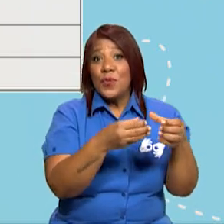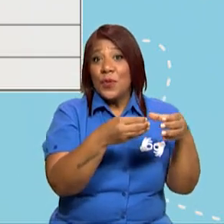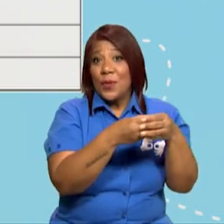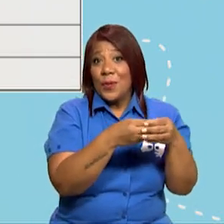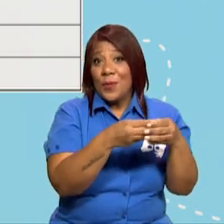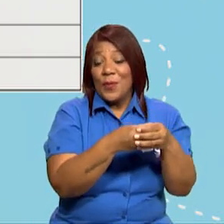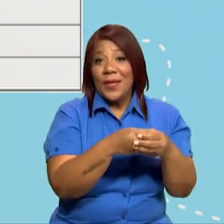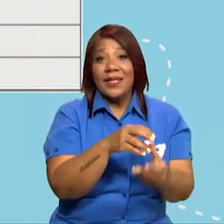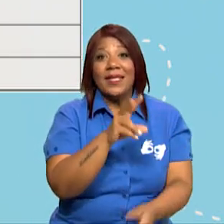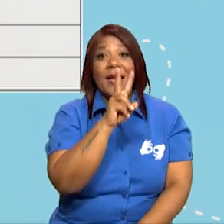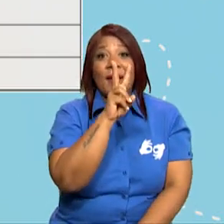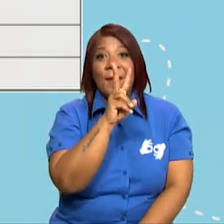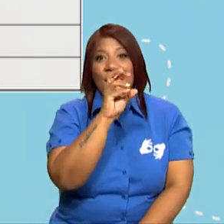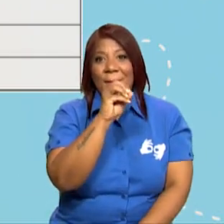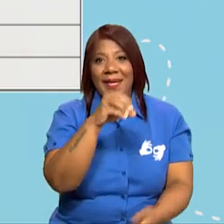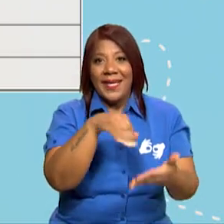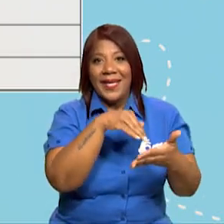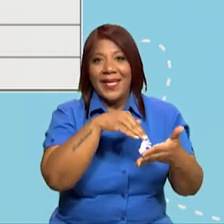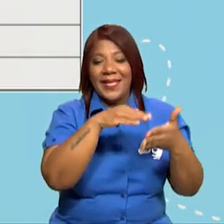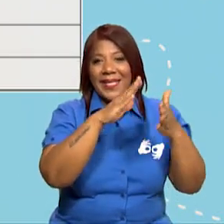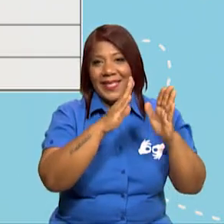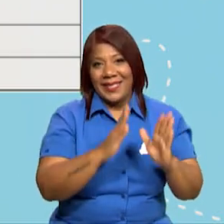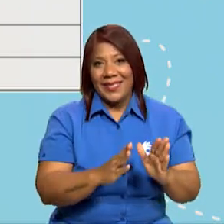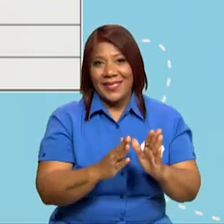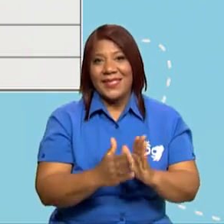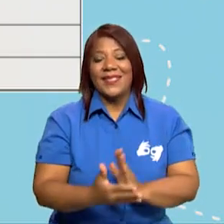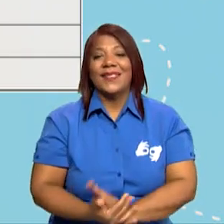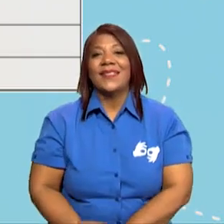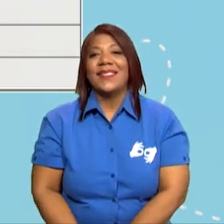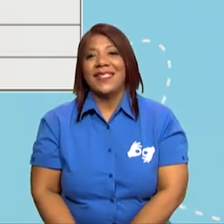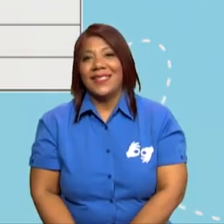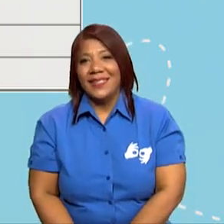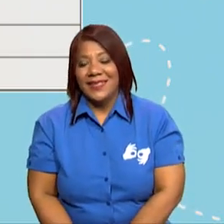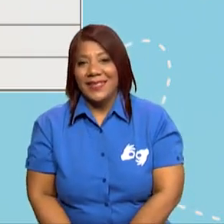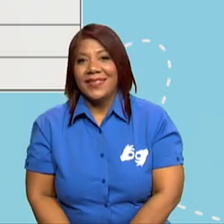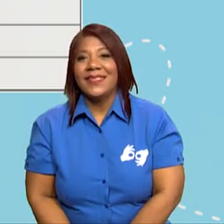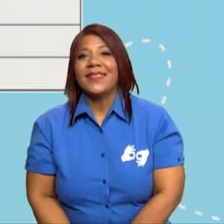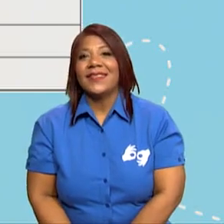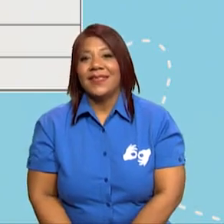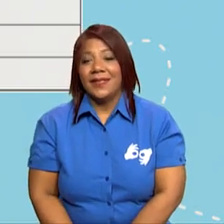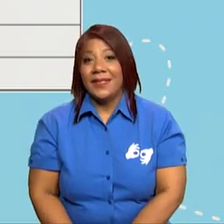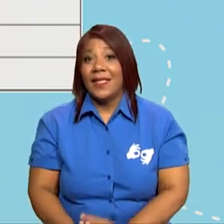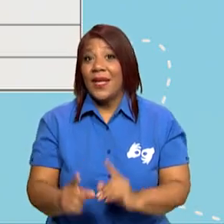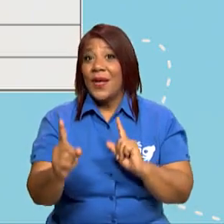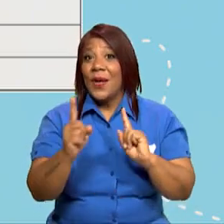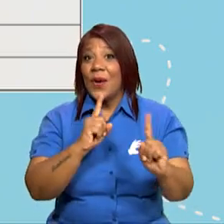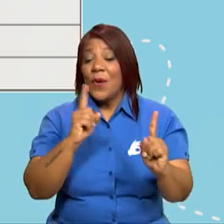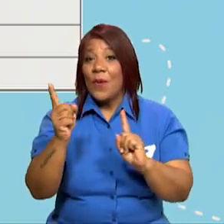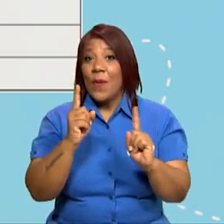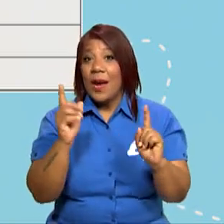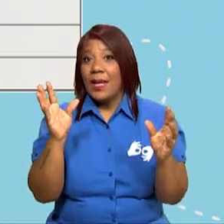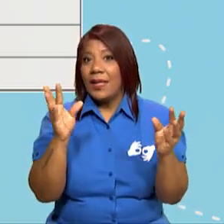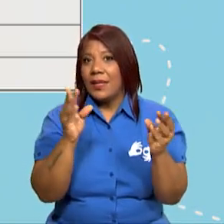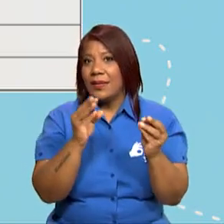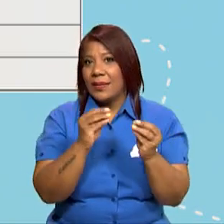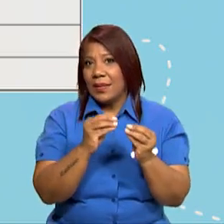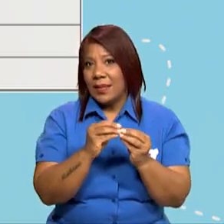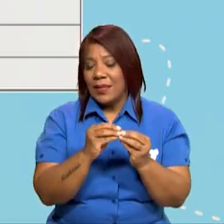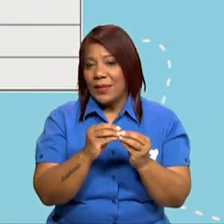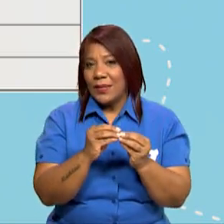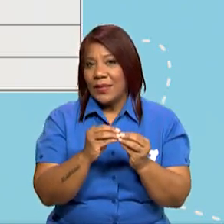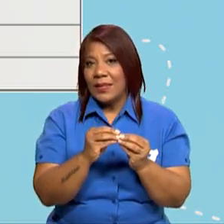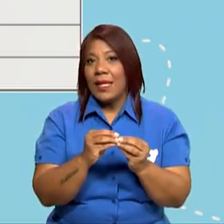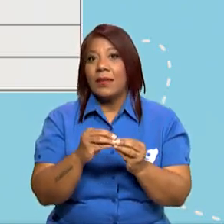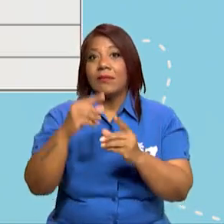estudiantes. Exacto. Entonces, así que los datos son 20. Sí. Muy bien. ¿Cuál es el total de la frecuencia absoluta?